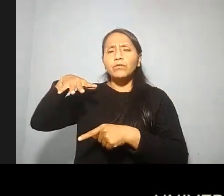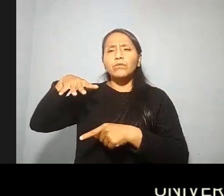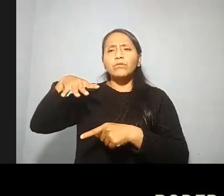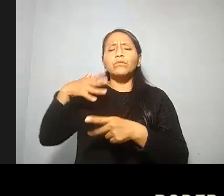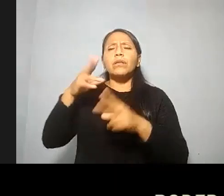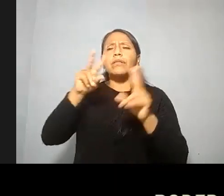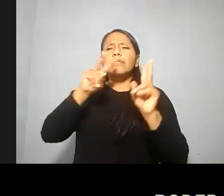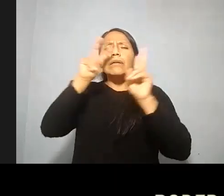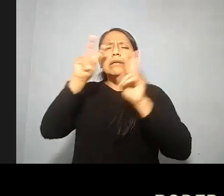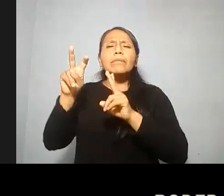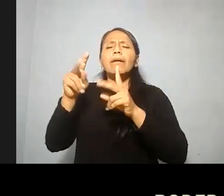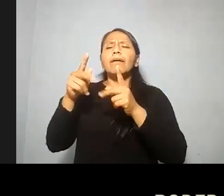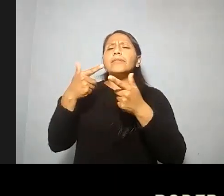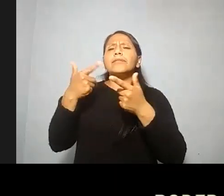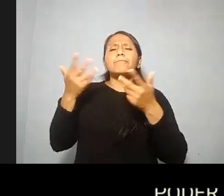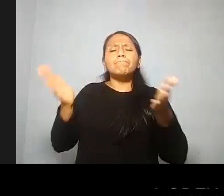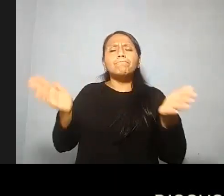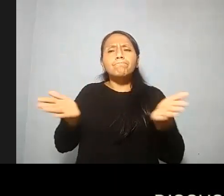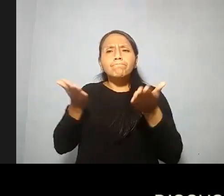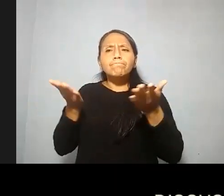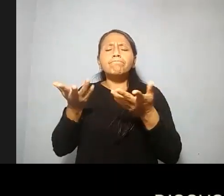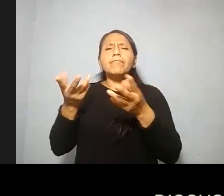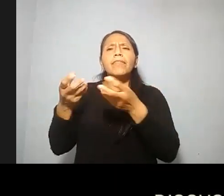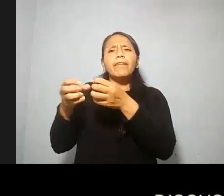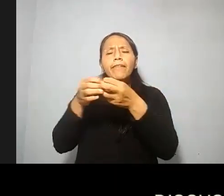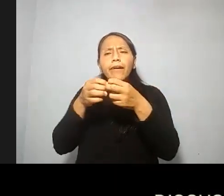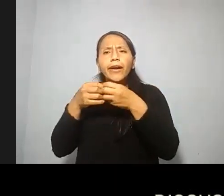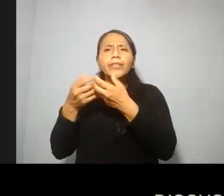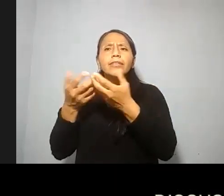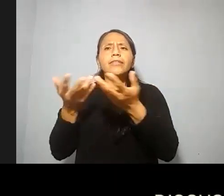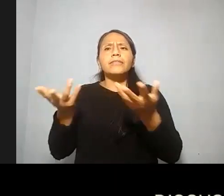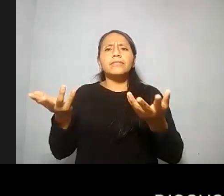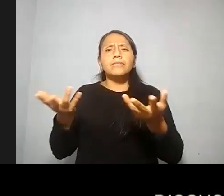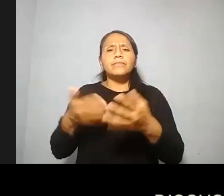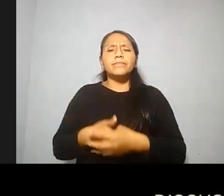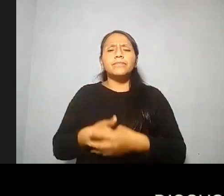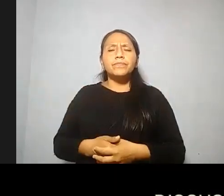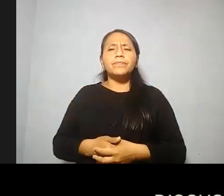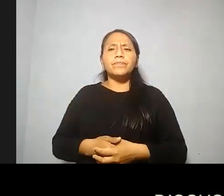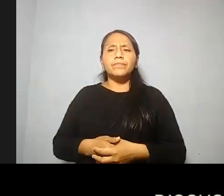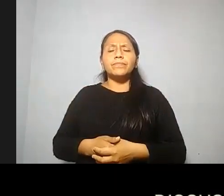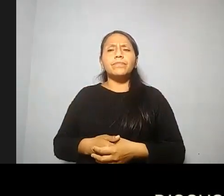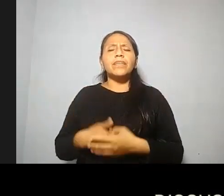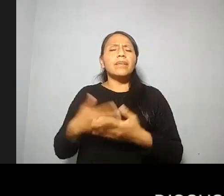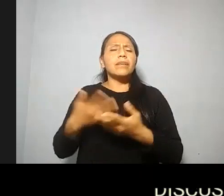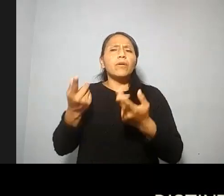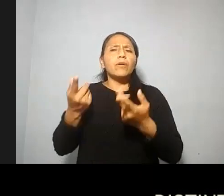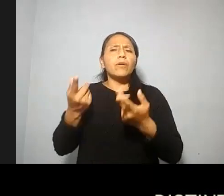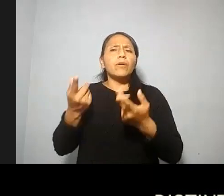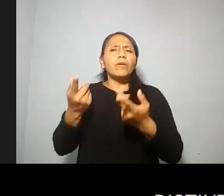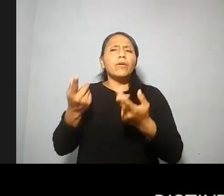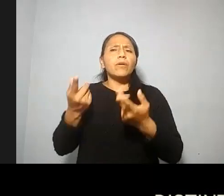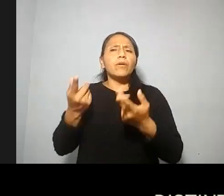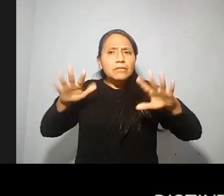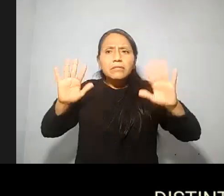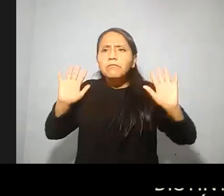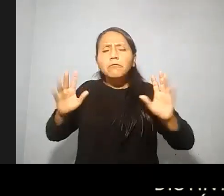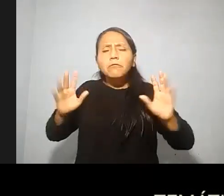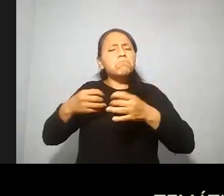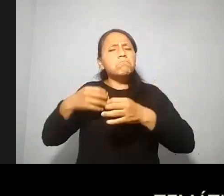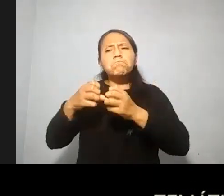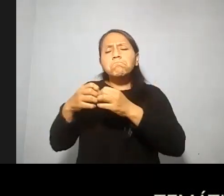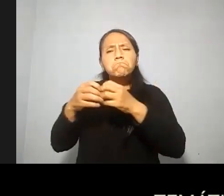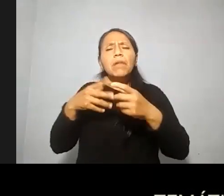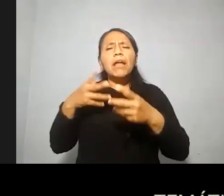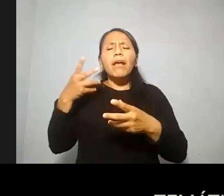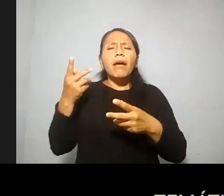temáticas, generar los debates que sean necesarios para seguir conquistando,